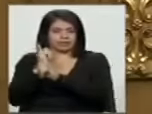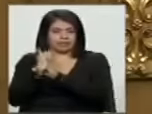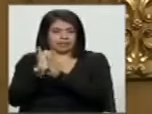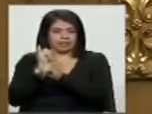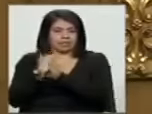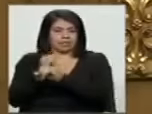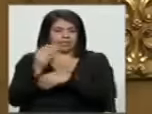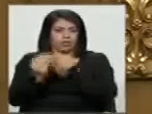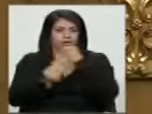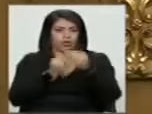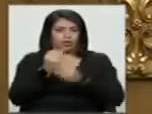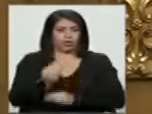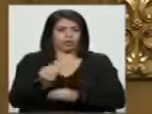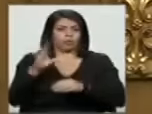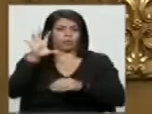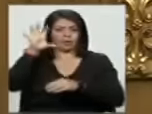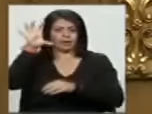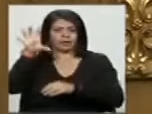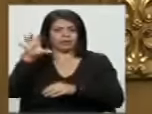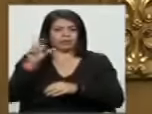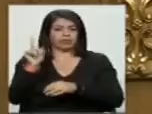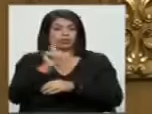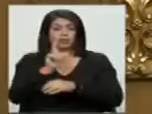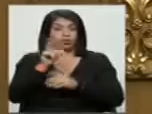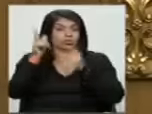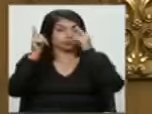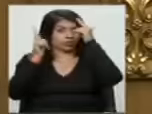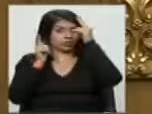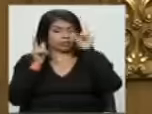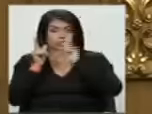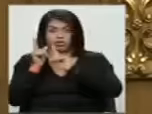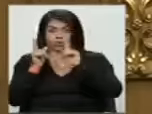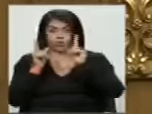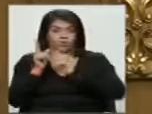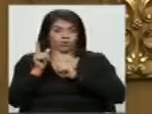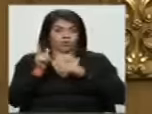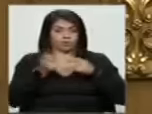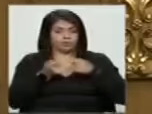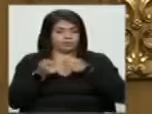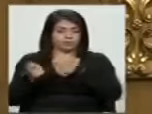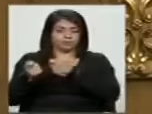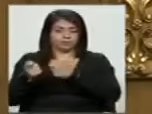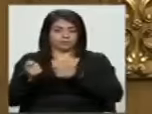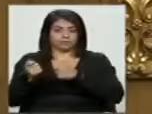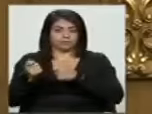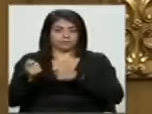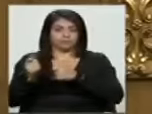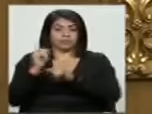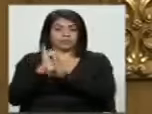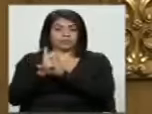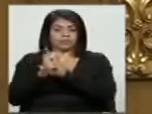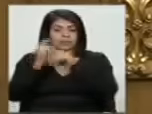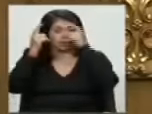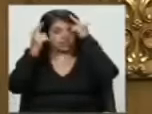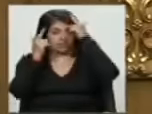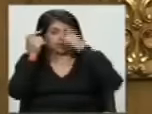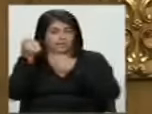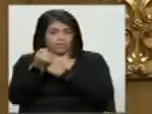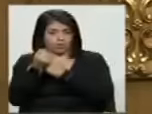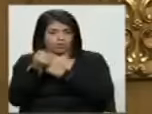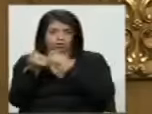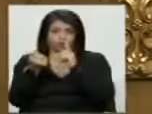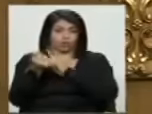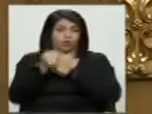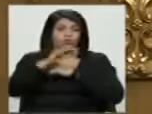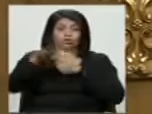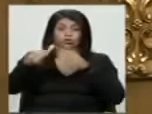digital como Estado, como nación, no como chavista. No es que le atacaron a la página web de un chavista, no. Es la